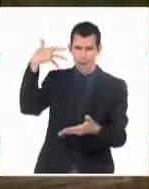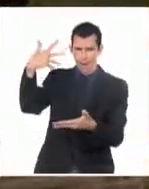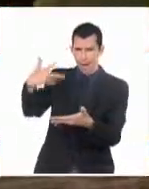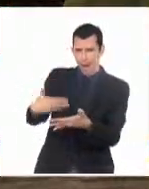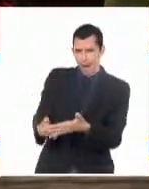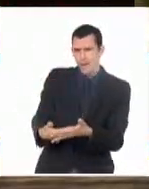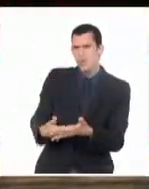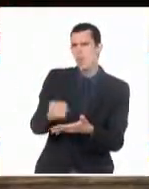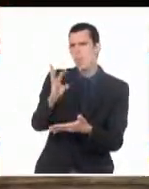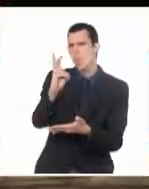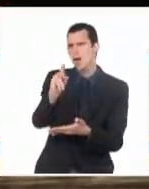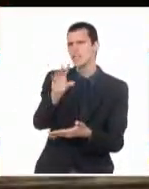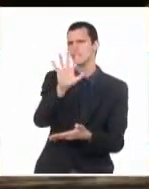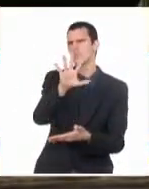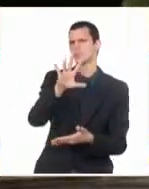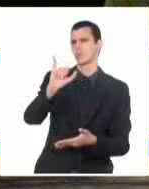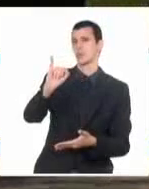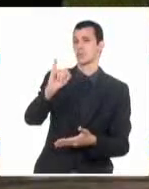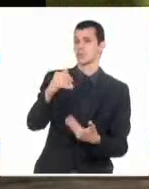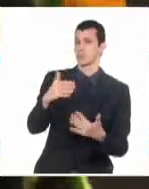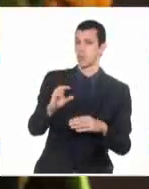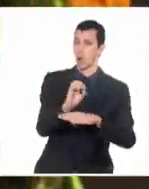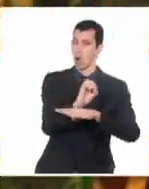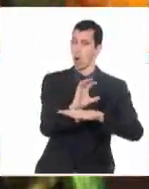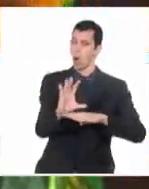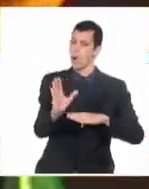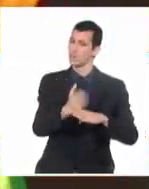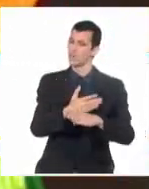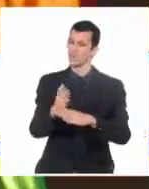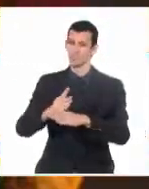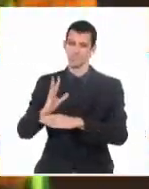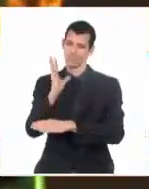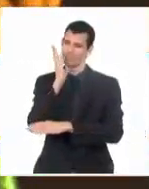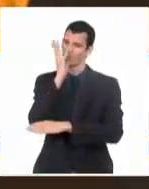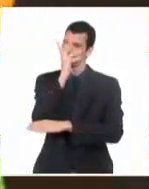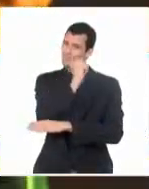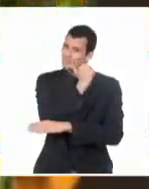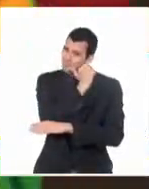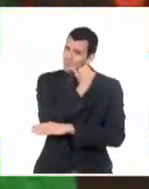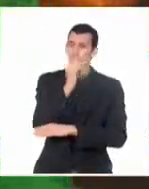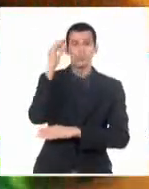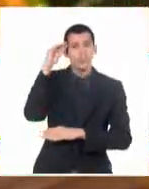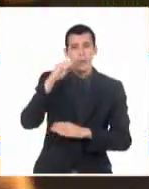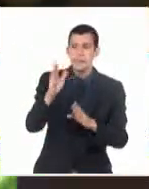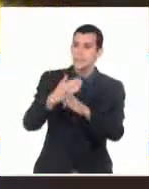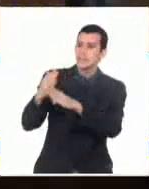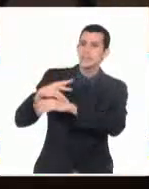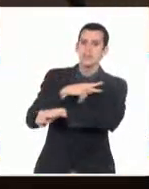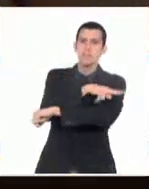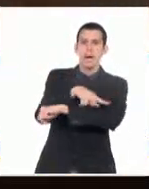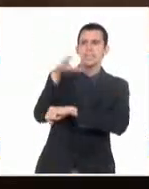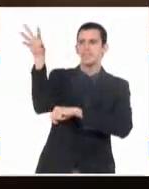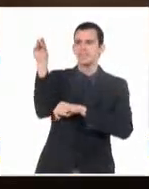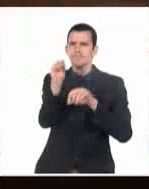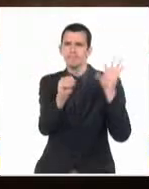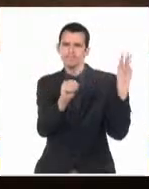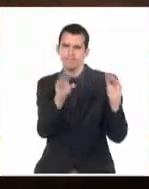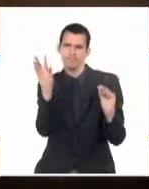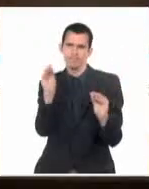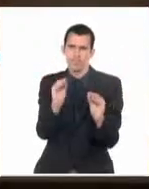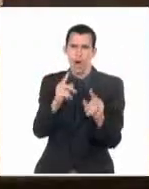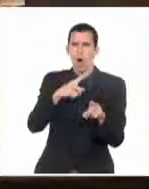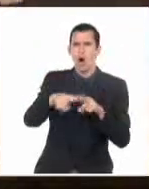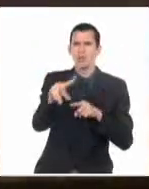trayectoria con un repertorio que incluye piezas tradicionales del catálogo universal hasta las más atrevidas vanguardias